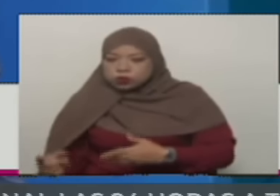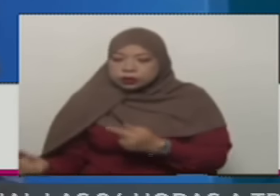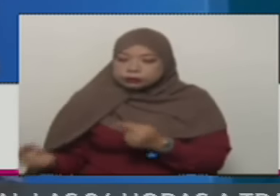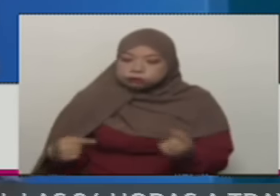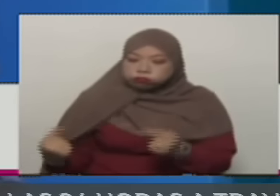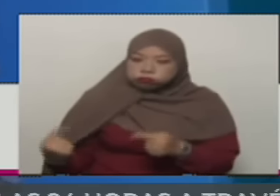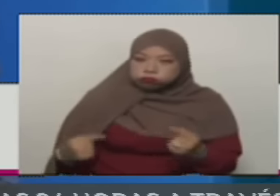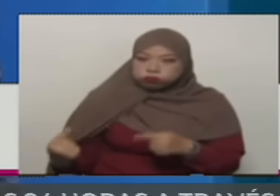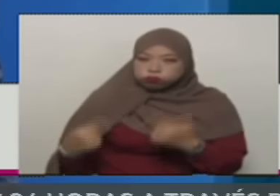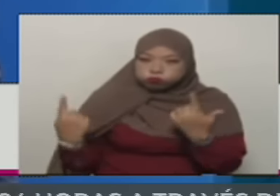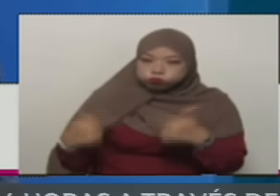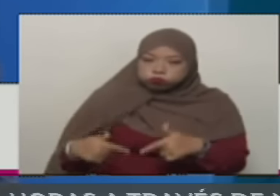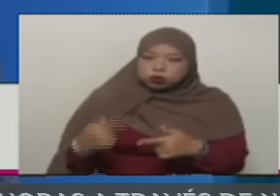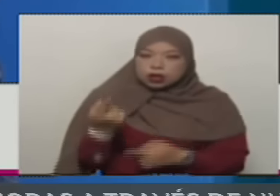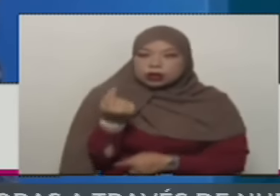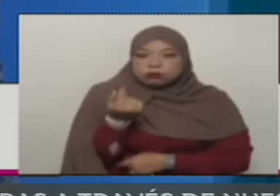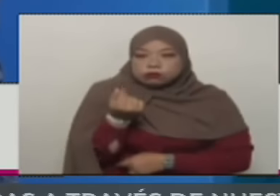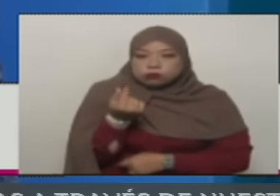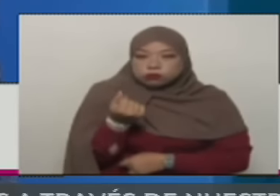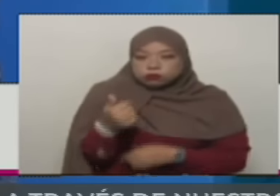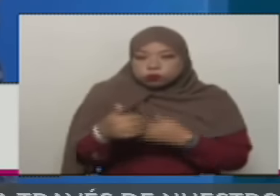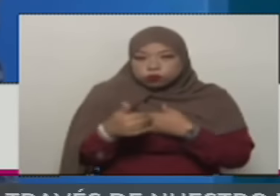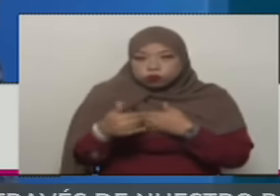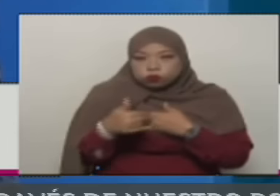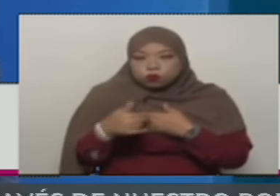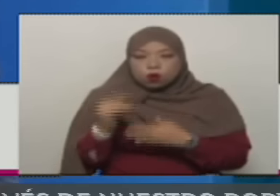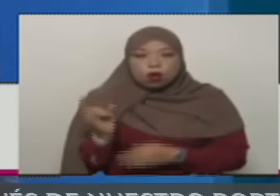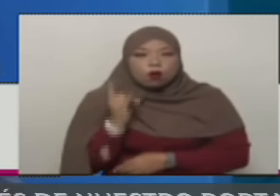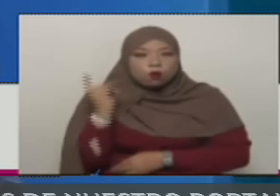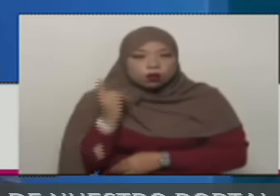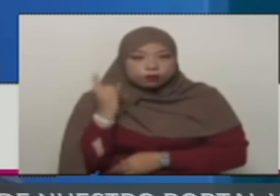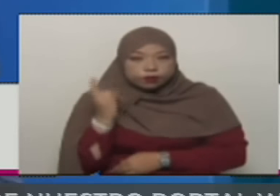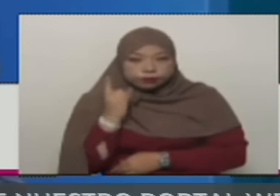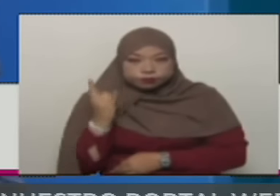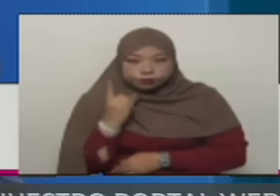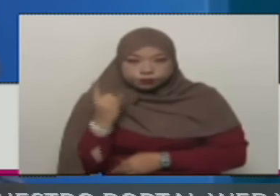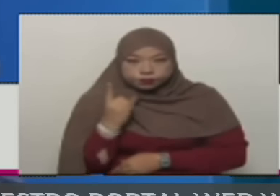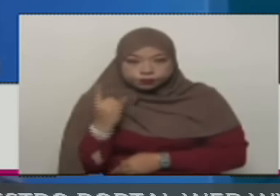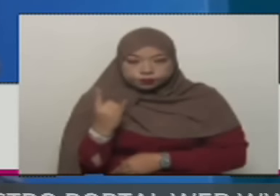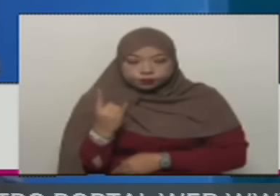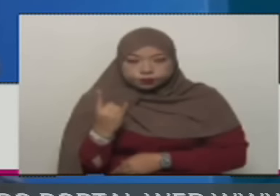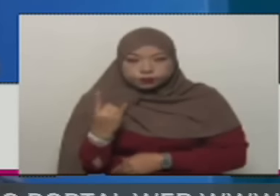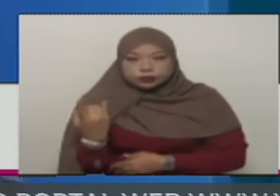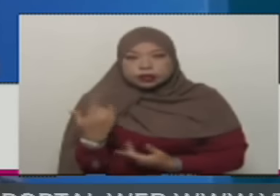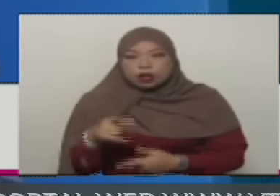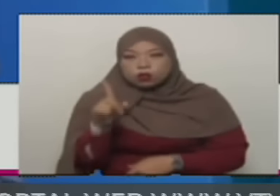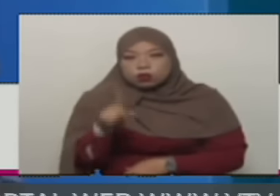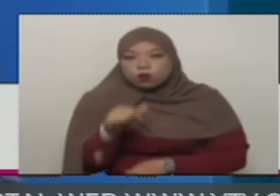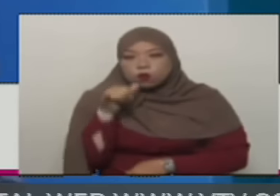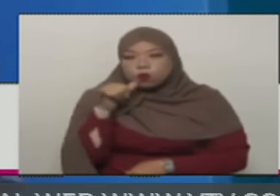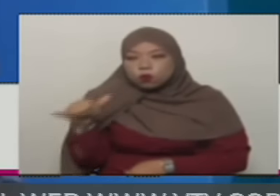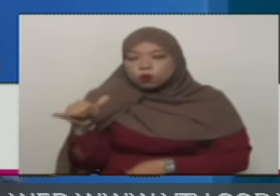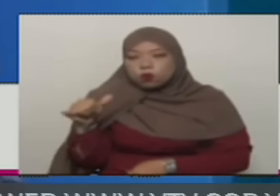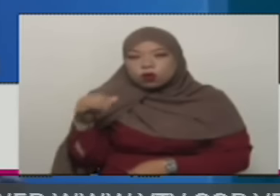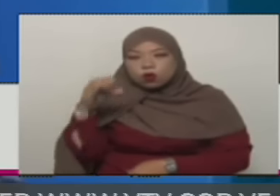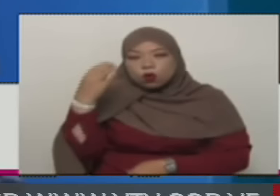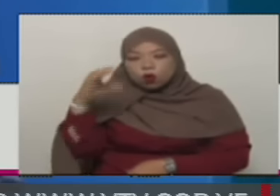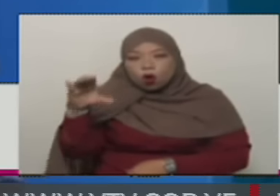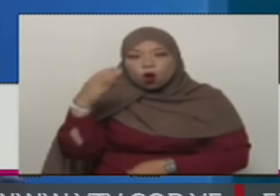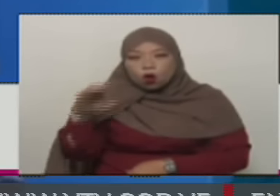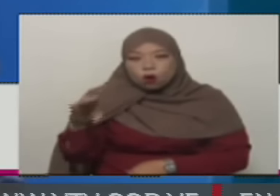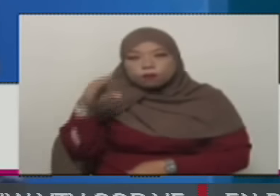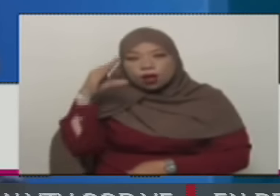en disputa, también tiene una guerra económica contra el gobierno de Bolivia. También ha denunciado el presidente Gustavo Petro que